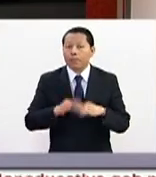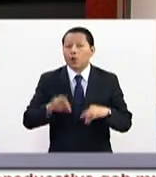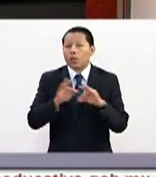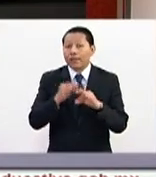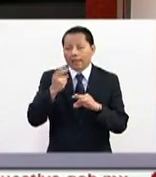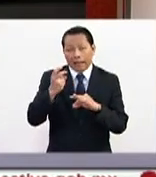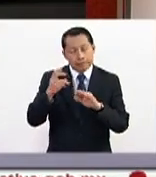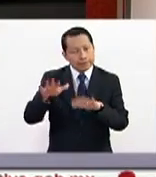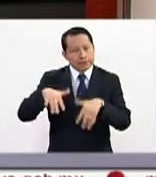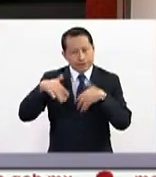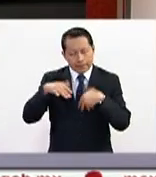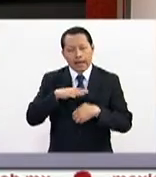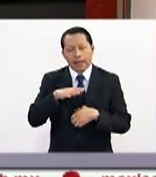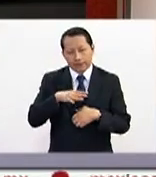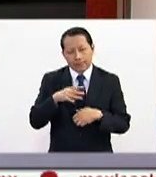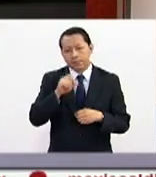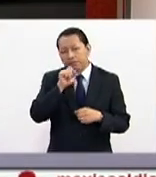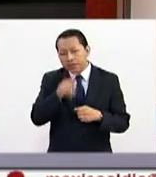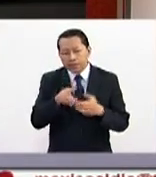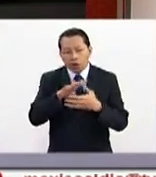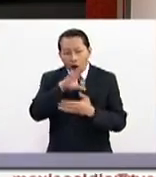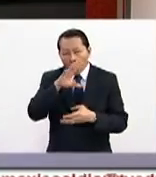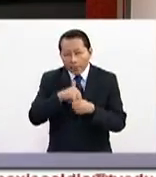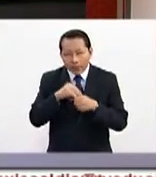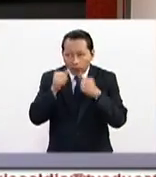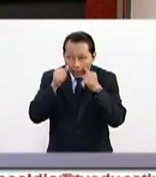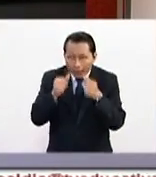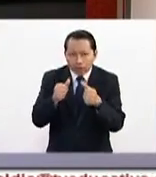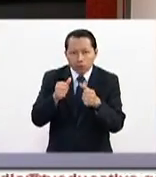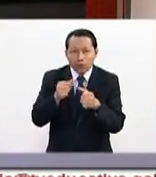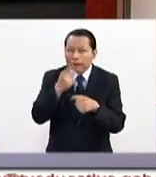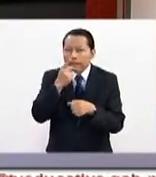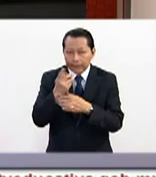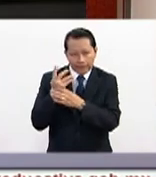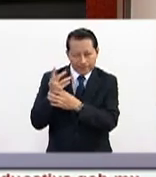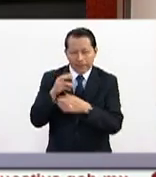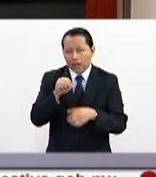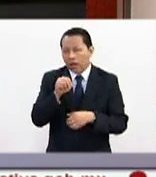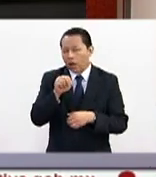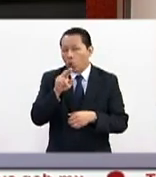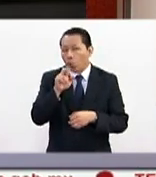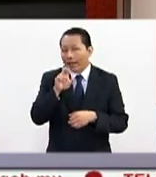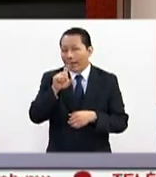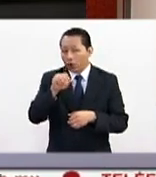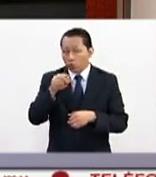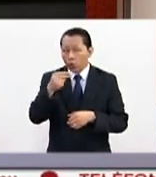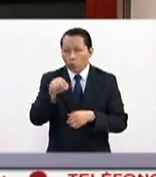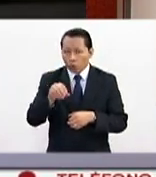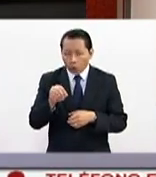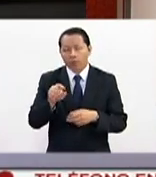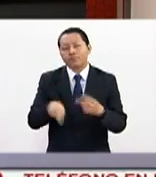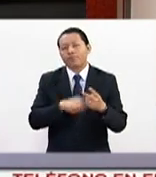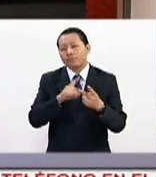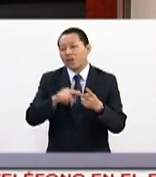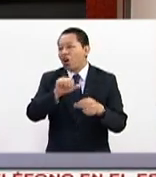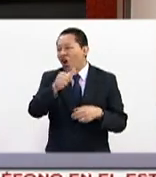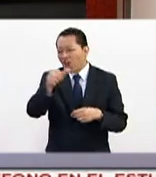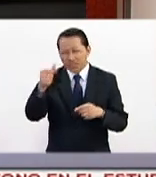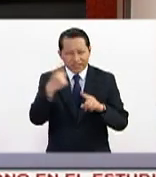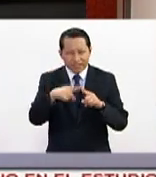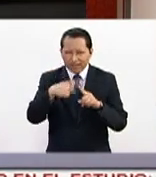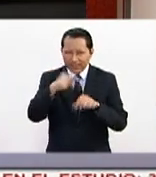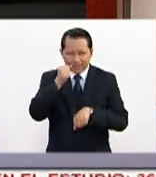Importantísimo este evento donde por supuesto estaremos muy atentos a lo que dice no solo el secretario Aurelio Nuño, sino otros ministros de